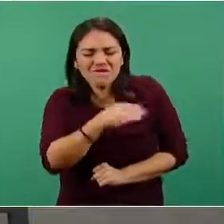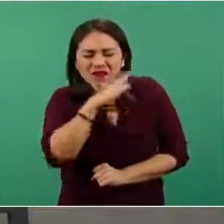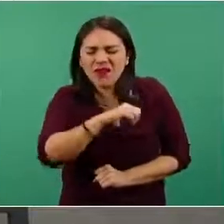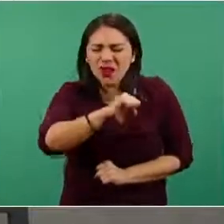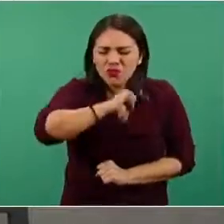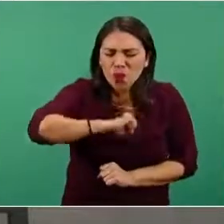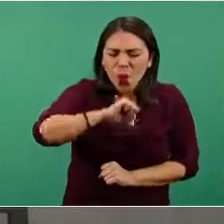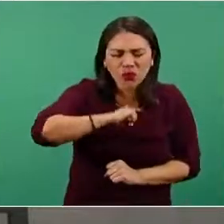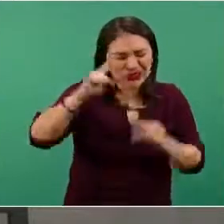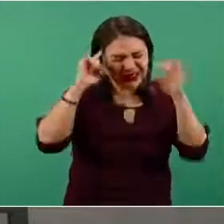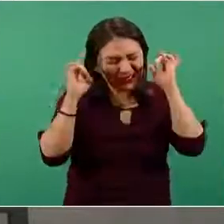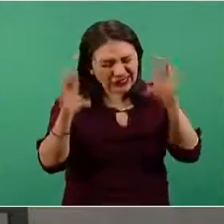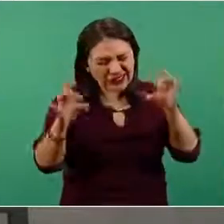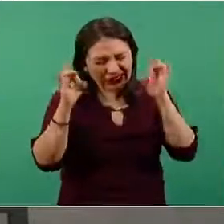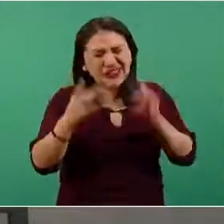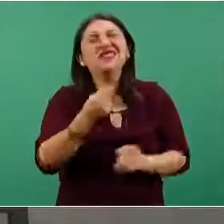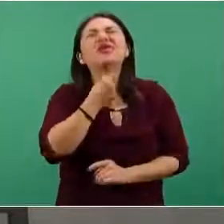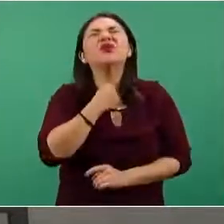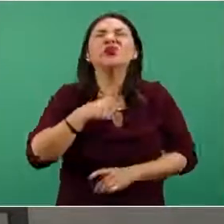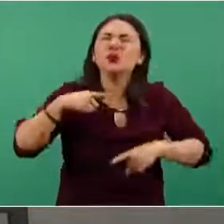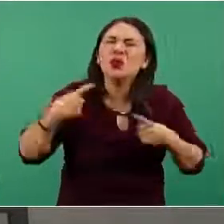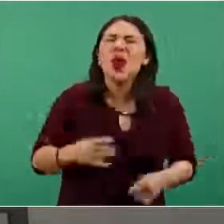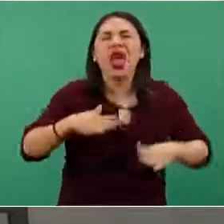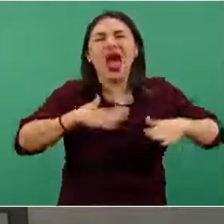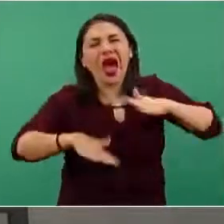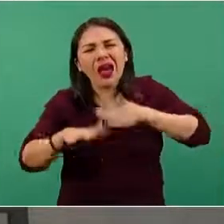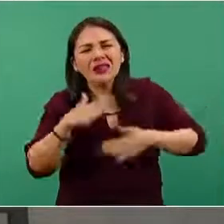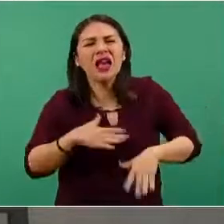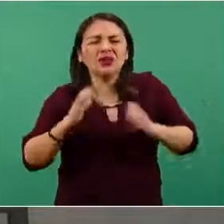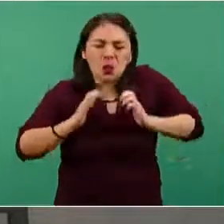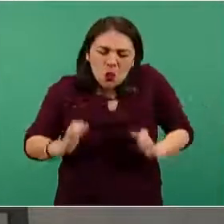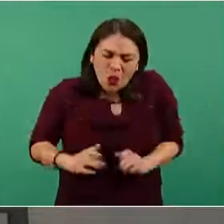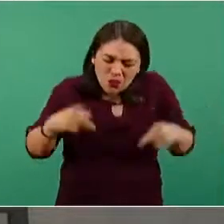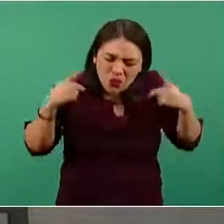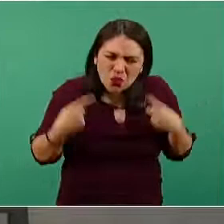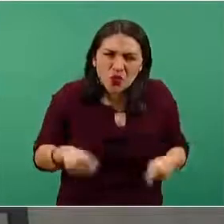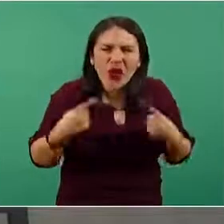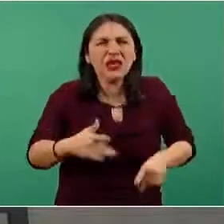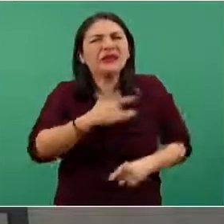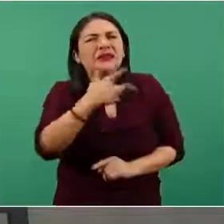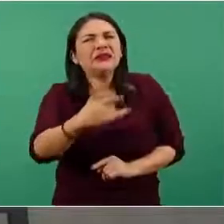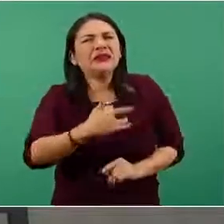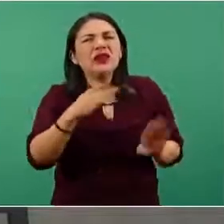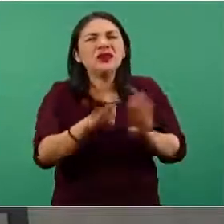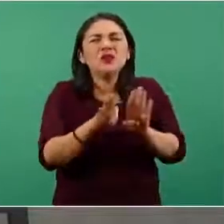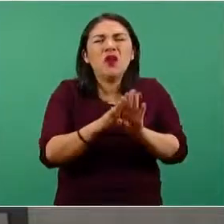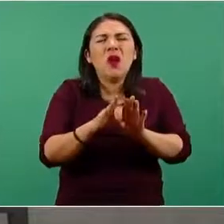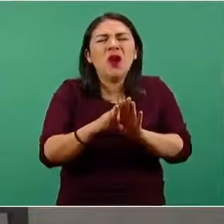dolor de cabeza, dolor de garganta, fatiga, dolor muscular, sensación de irritación o de